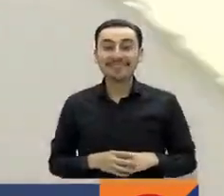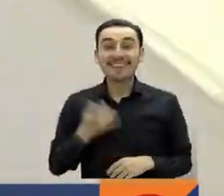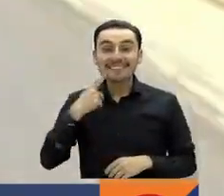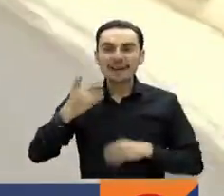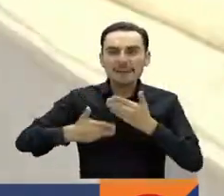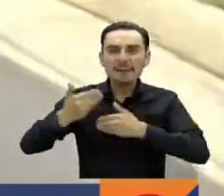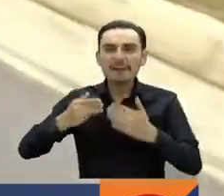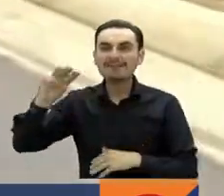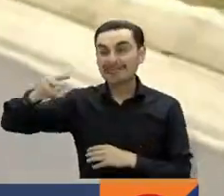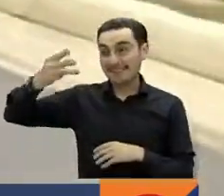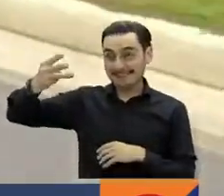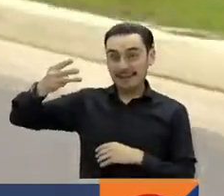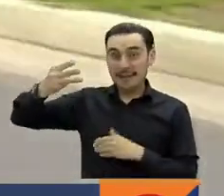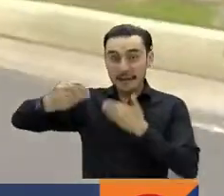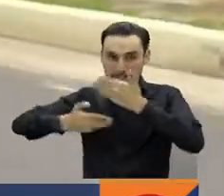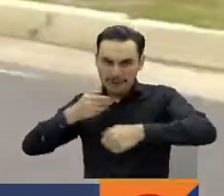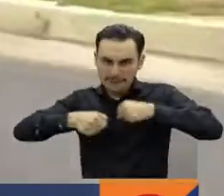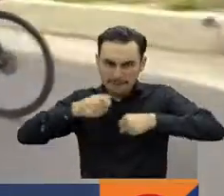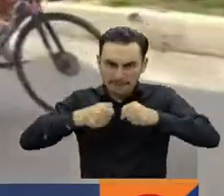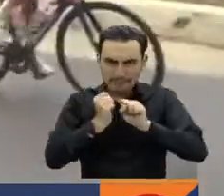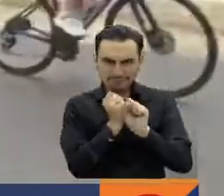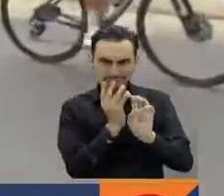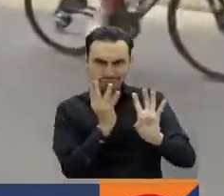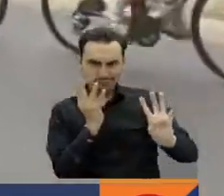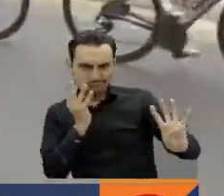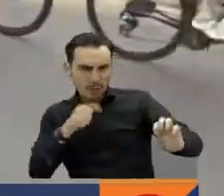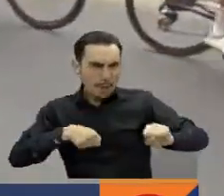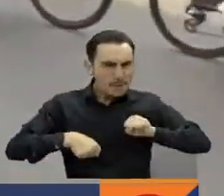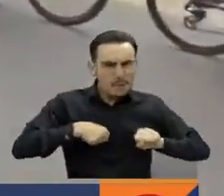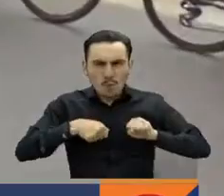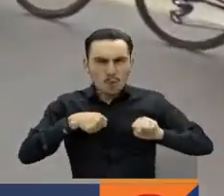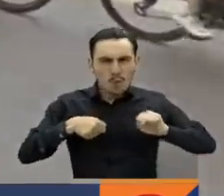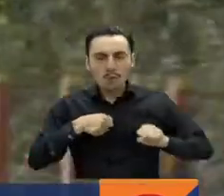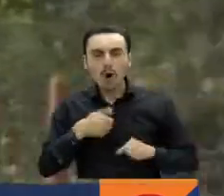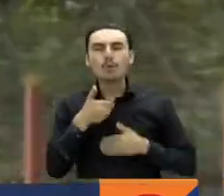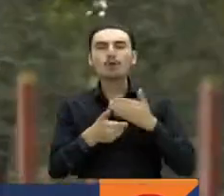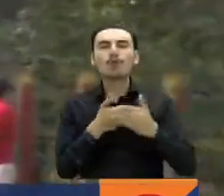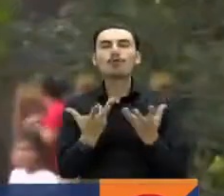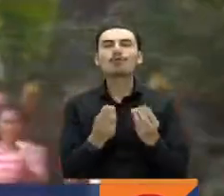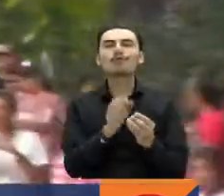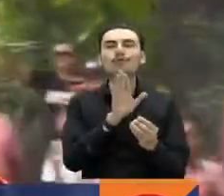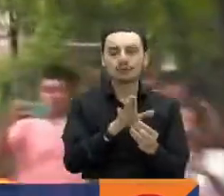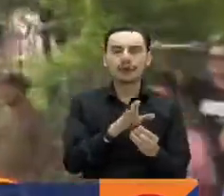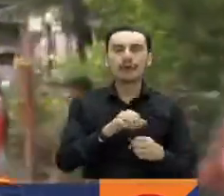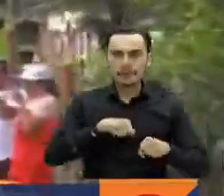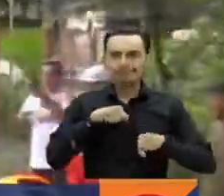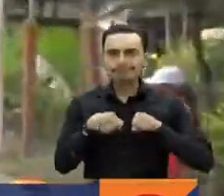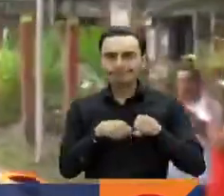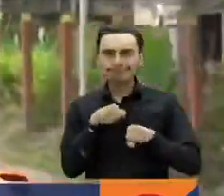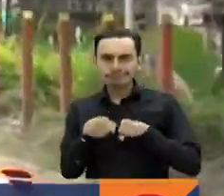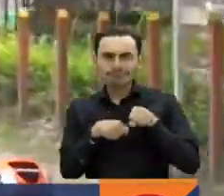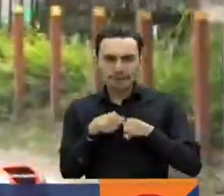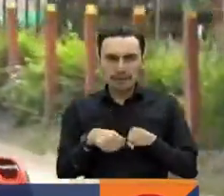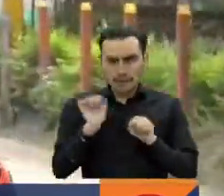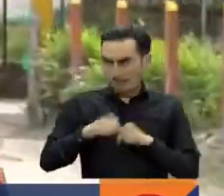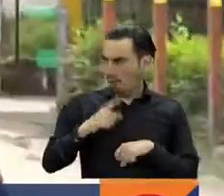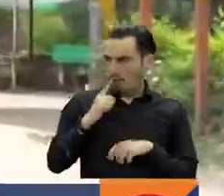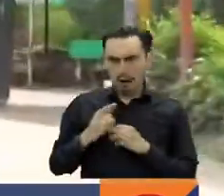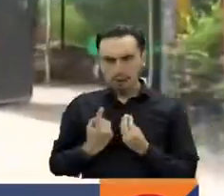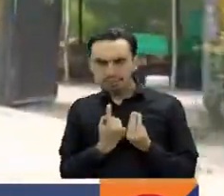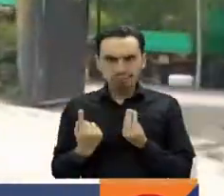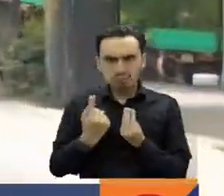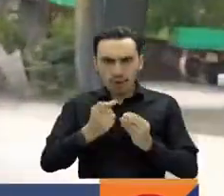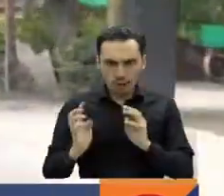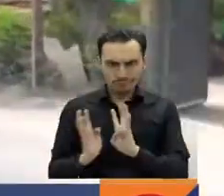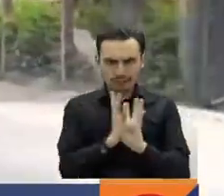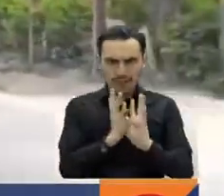que Anet Barrera, coequipera de Peñuela en el DNA Pro Cycling Team, jugara un papel importante cuando pudo responder y sumarse